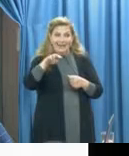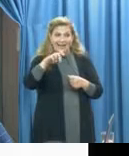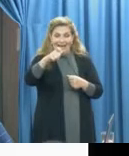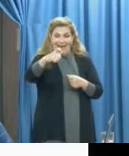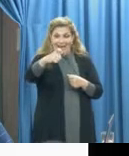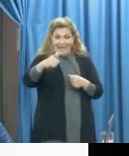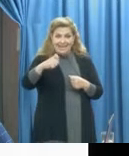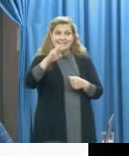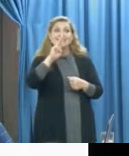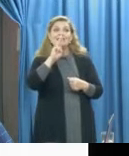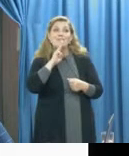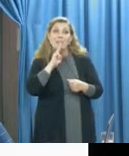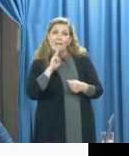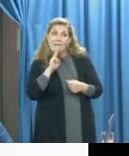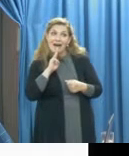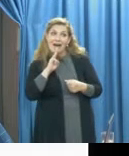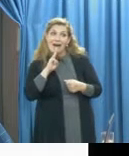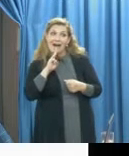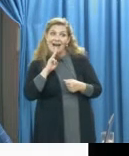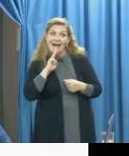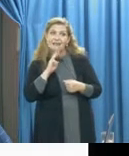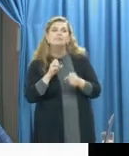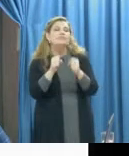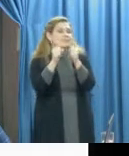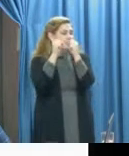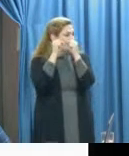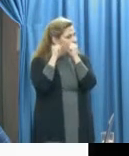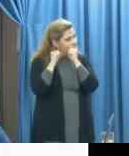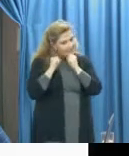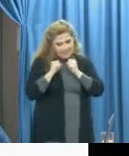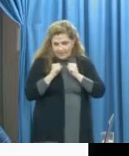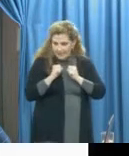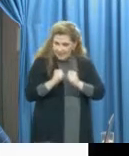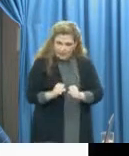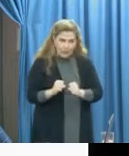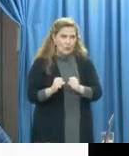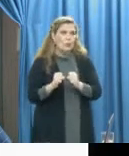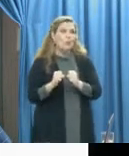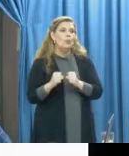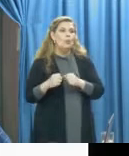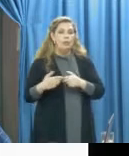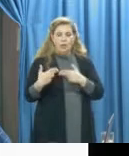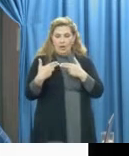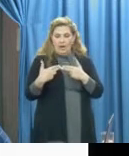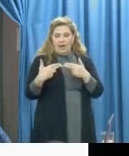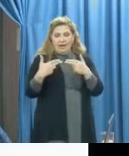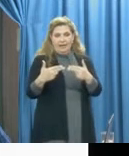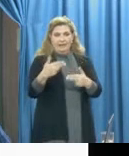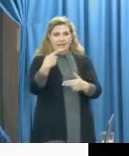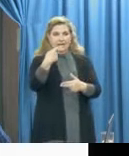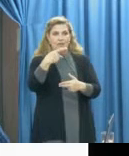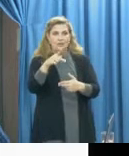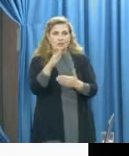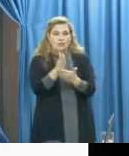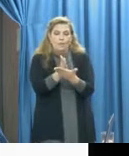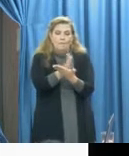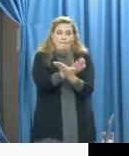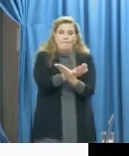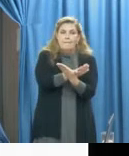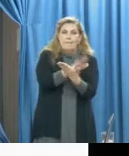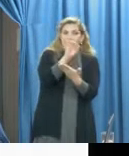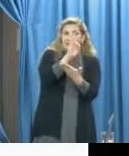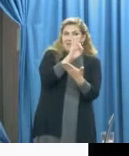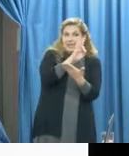está, entonces seguro que uno de esos cromosomas afectados se lo va a pasar a la mitad de sus